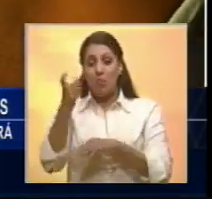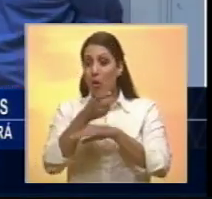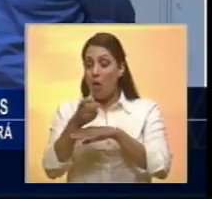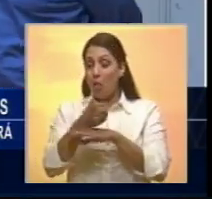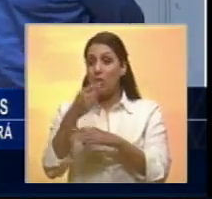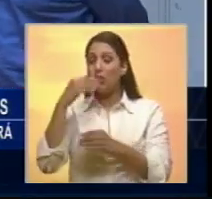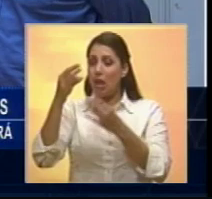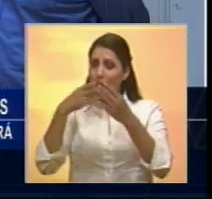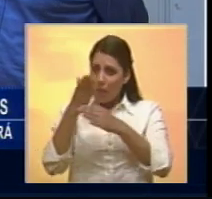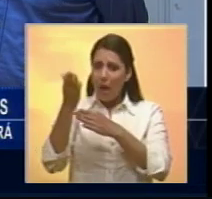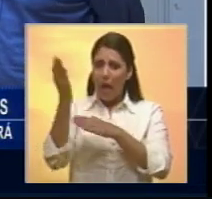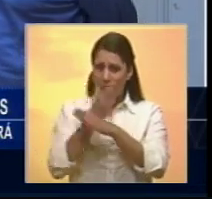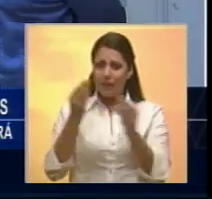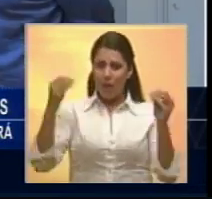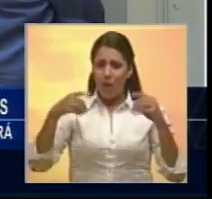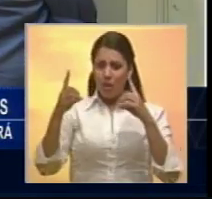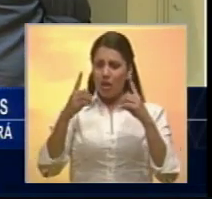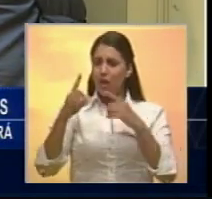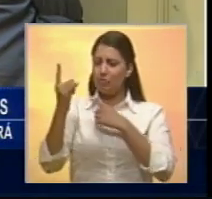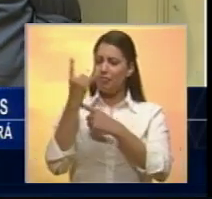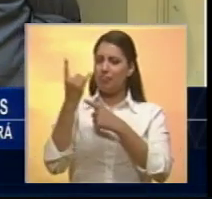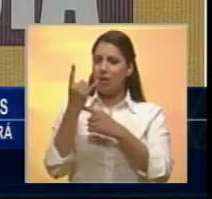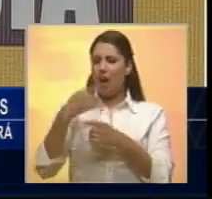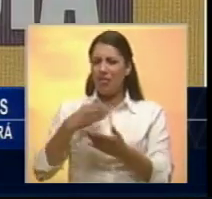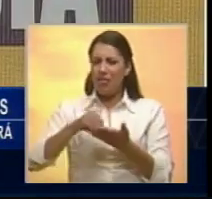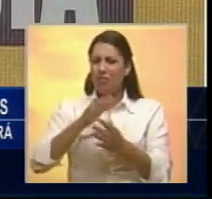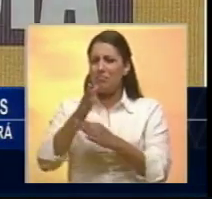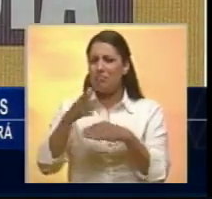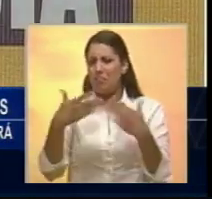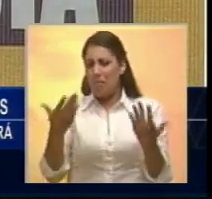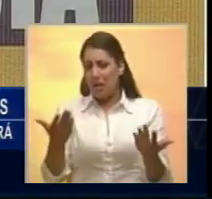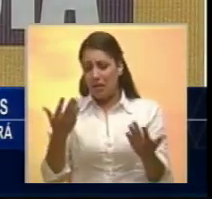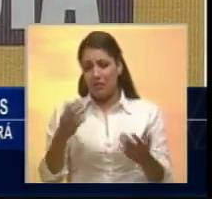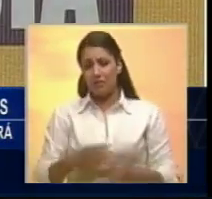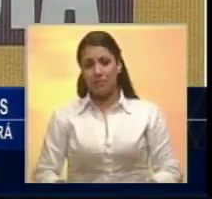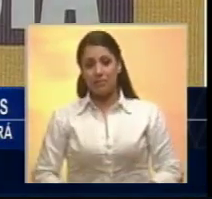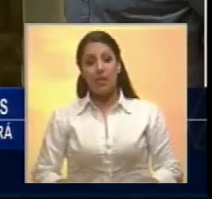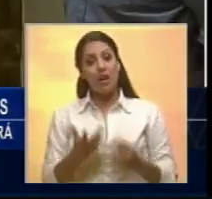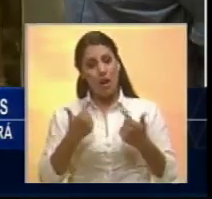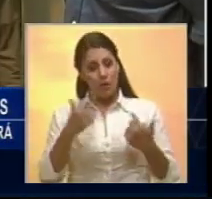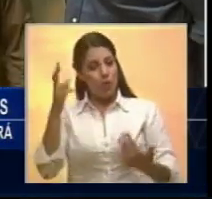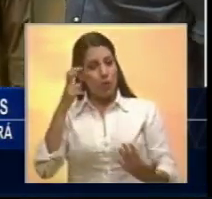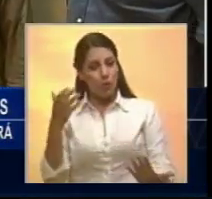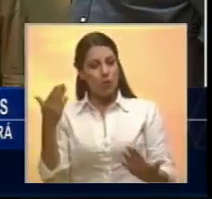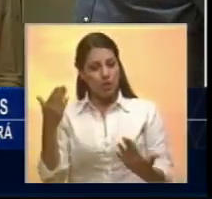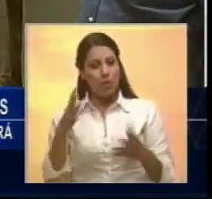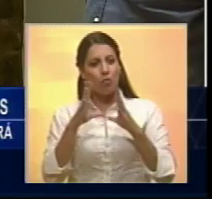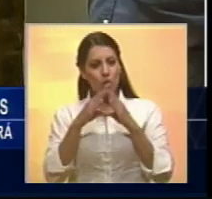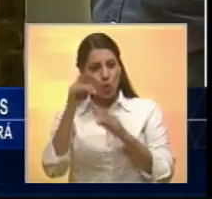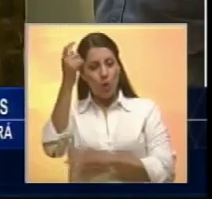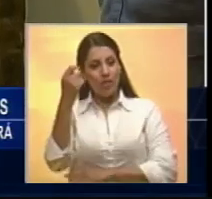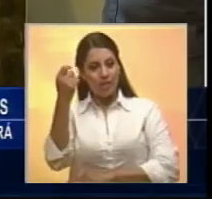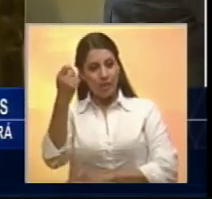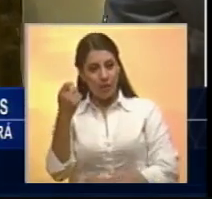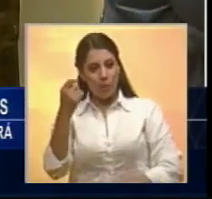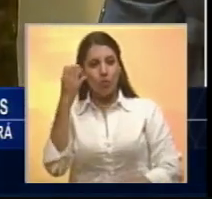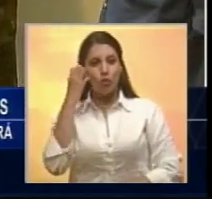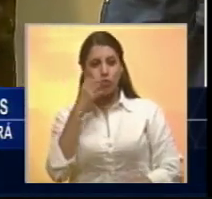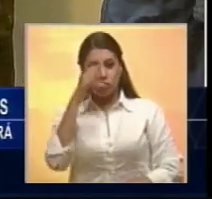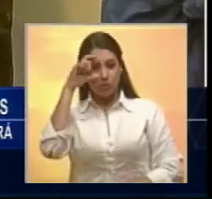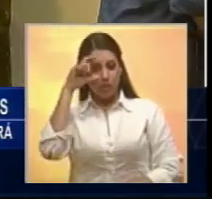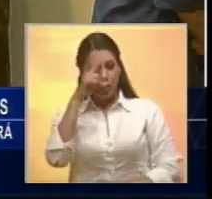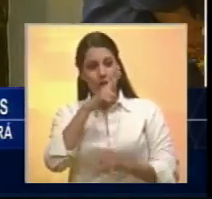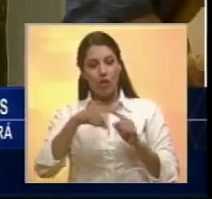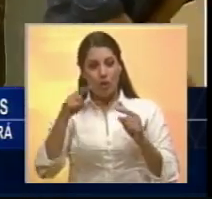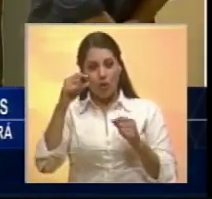los compromisos adquiridos en las anteriores 2 plenarias de este proceso. Escuchemos a continuación a los diputados José Manuel Olivares